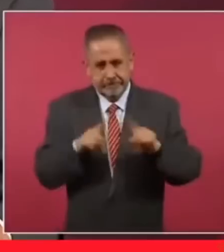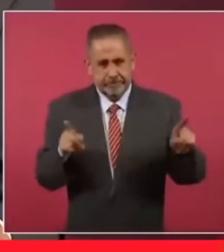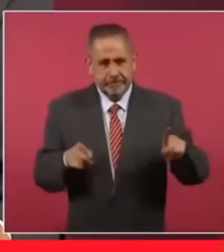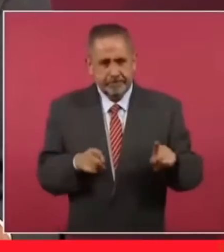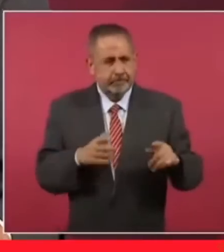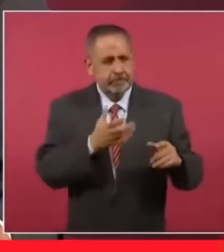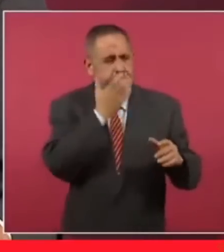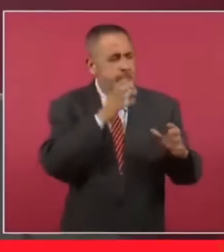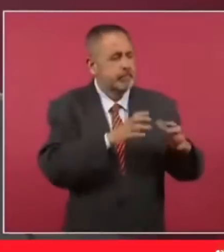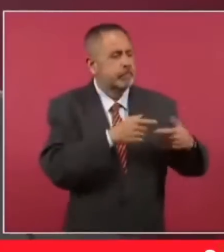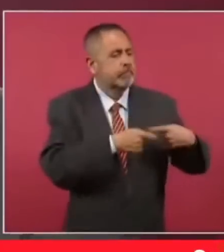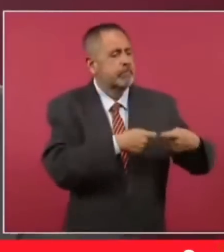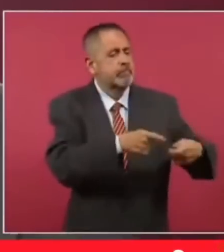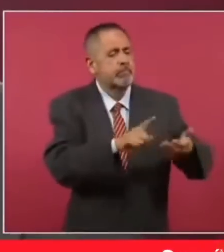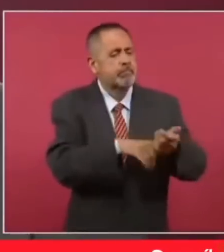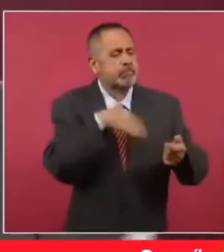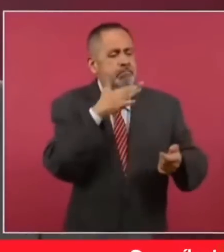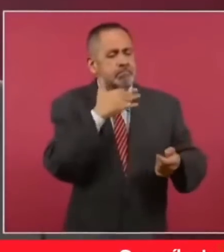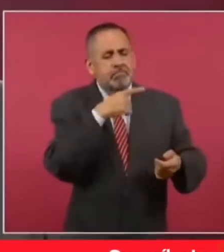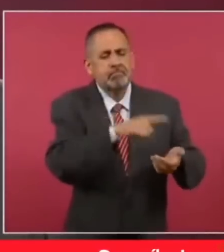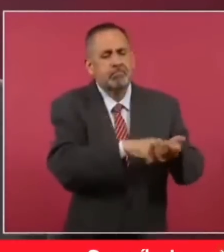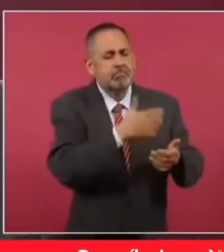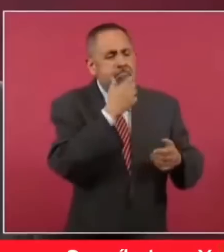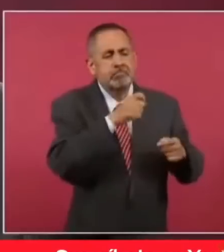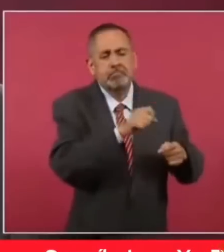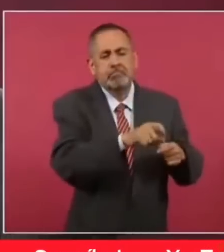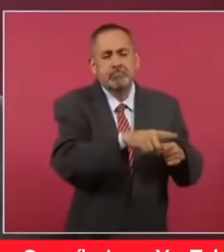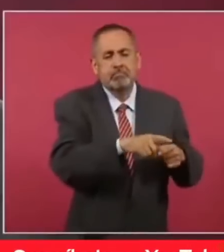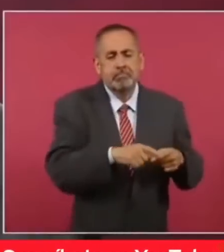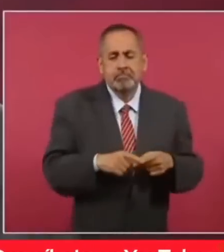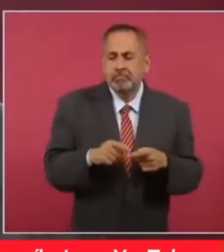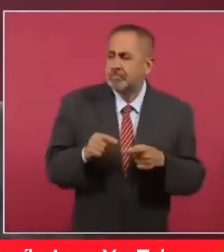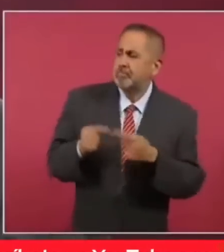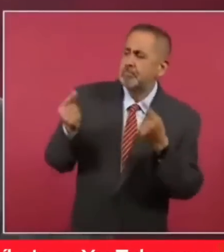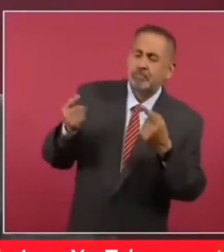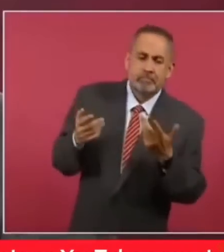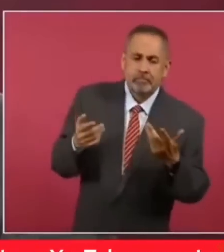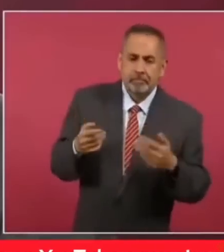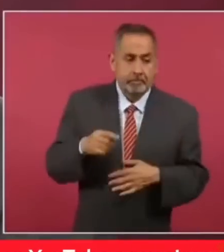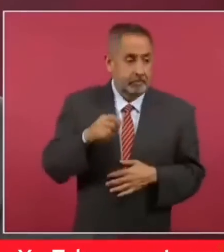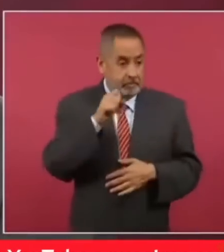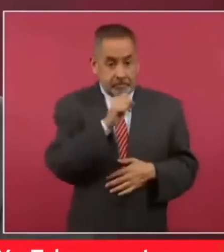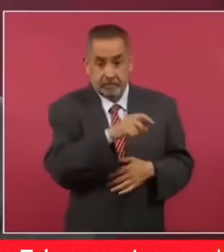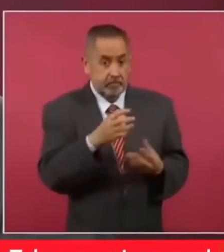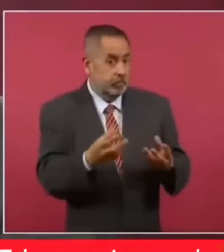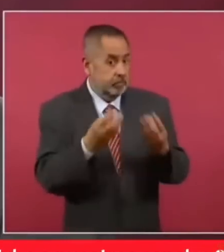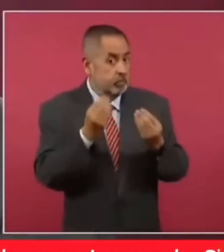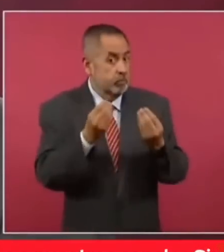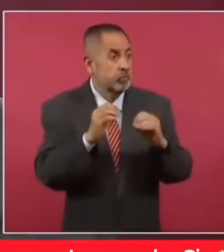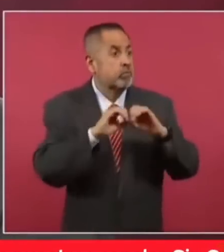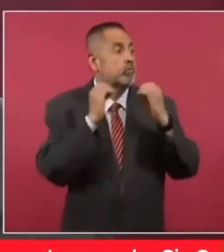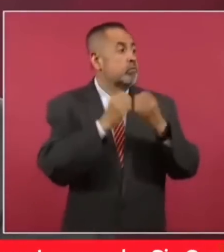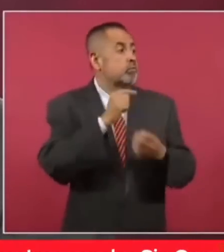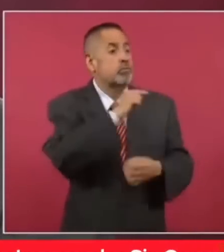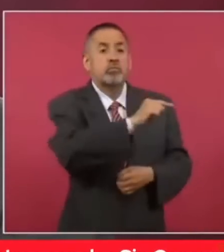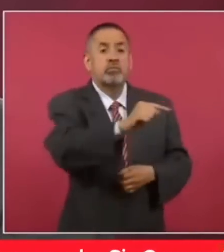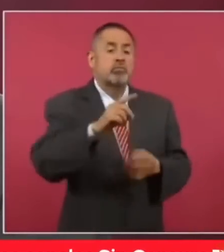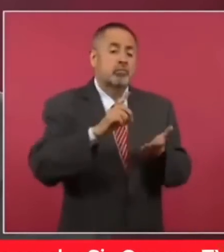el conservadurismo corrupto, que también muchas organizaciones de derechos humanos